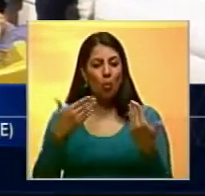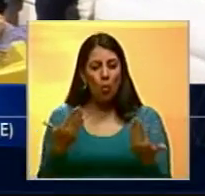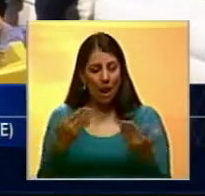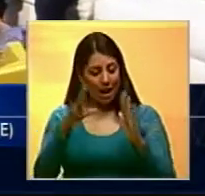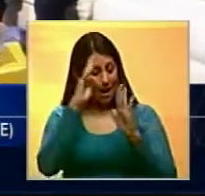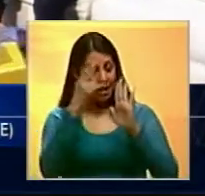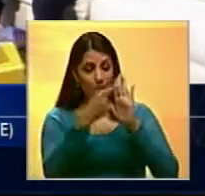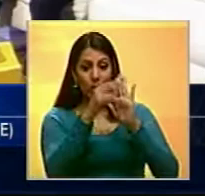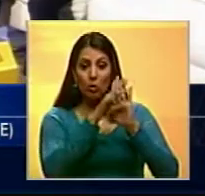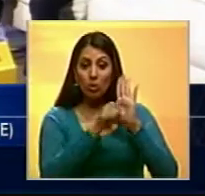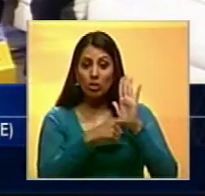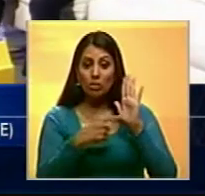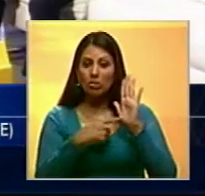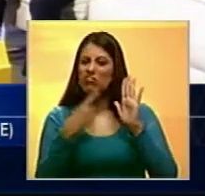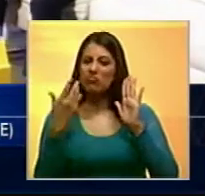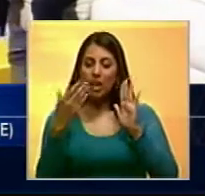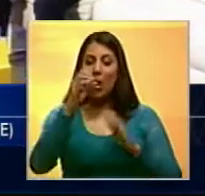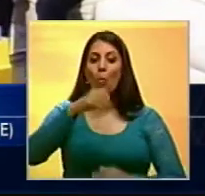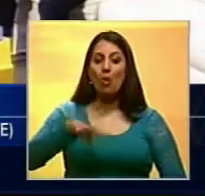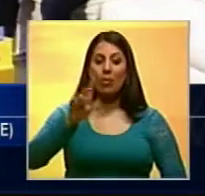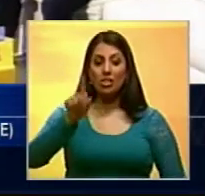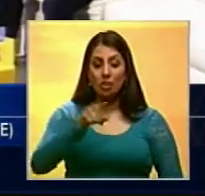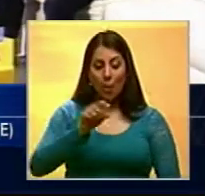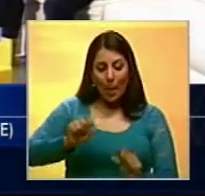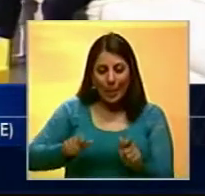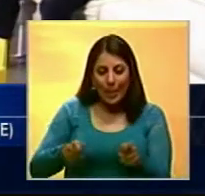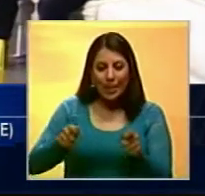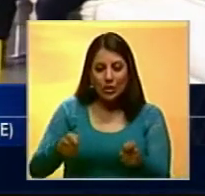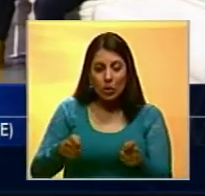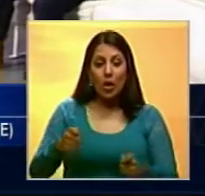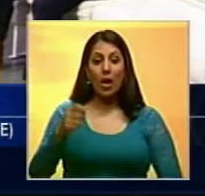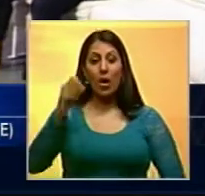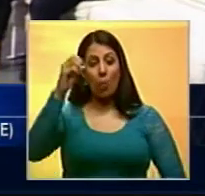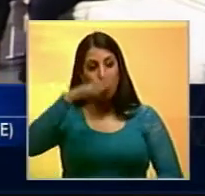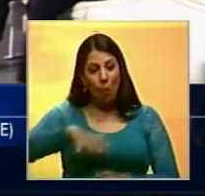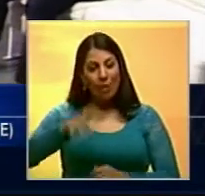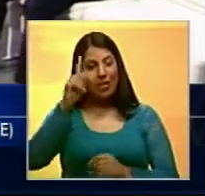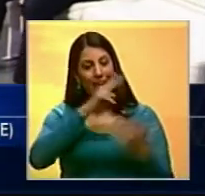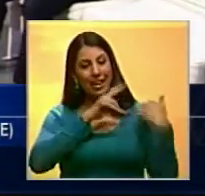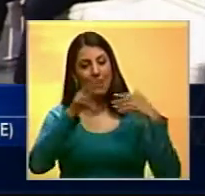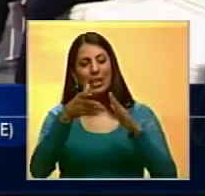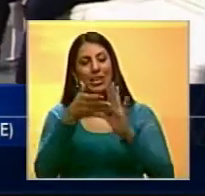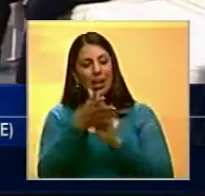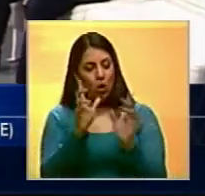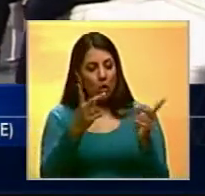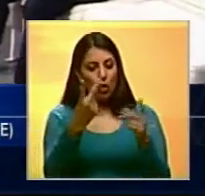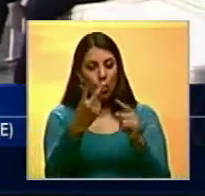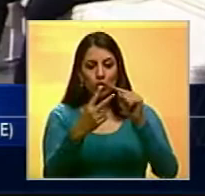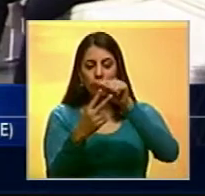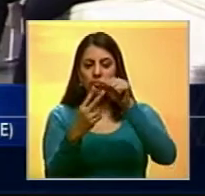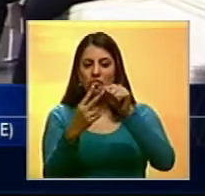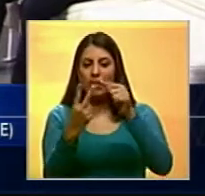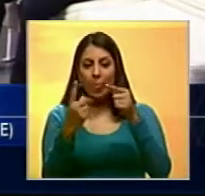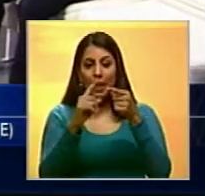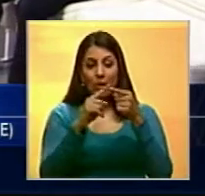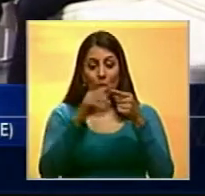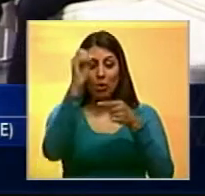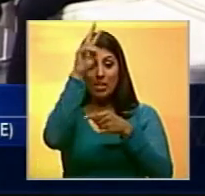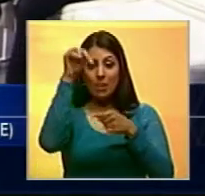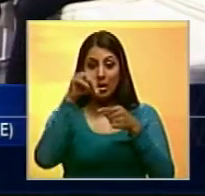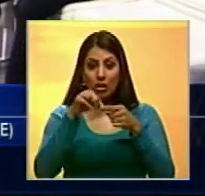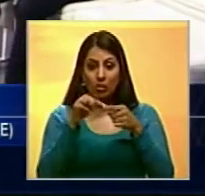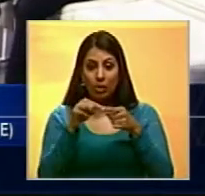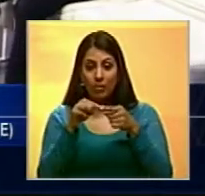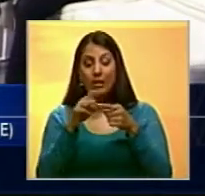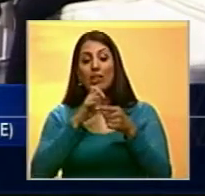de la Constitución es si el pueblo ejerce la presión. Y el pueblo tiene que ejercerla a través de los dos espacios que ya ha conquistado. La Asamblea